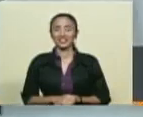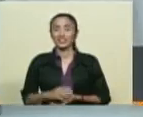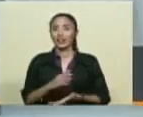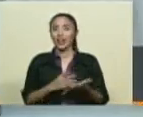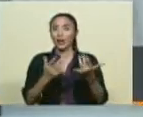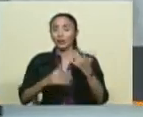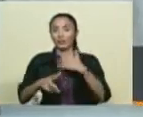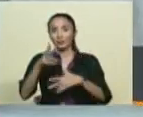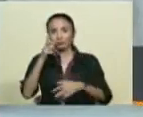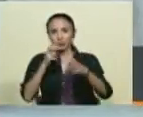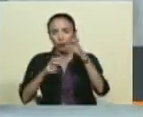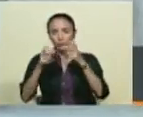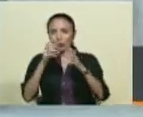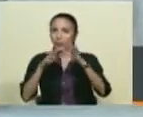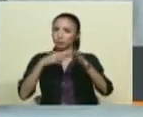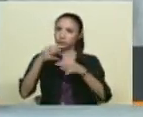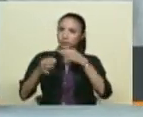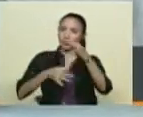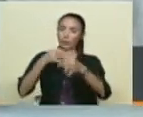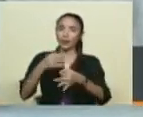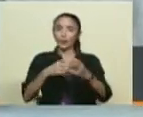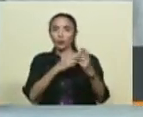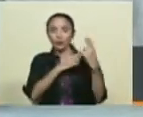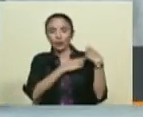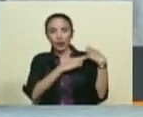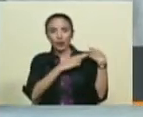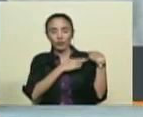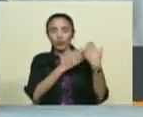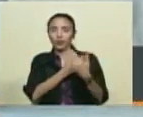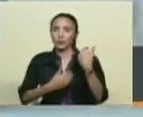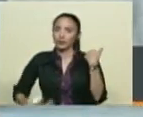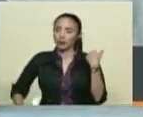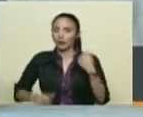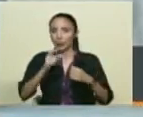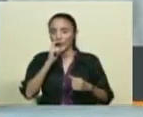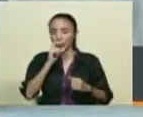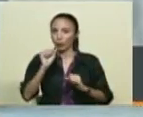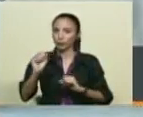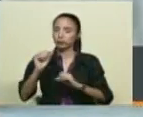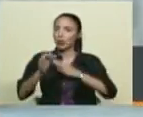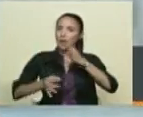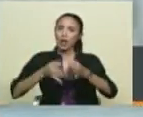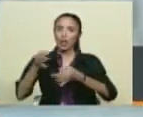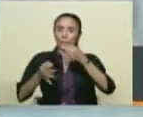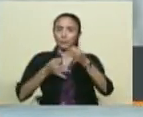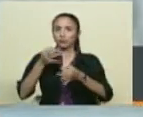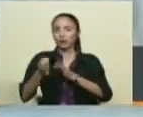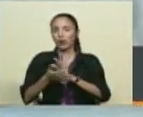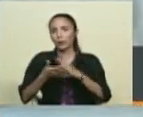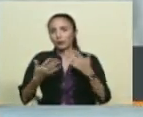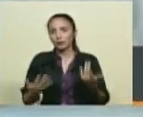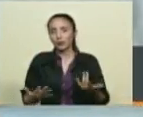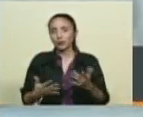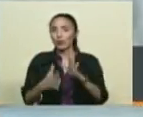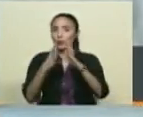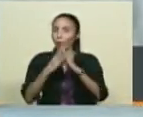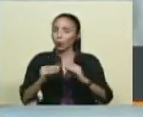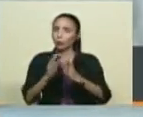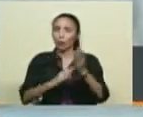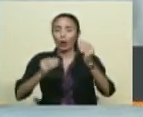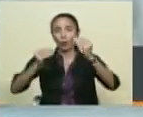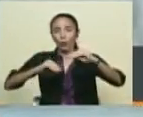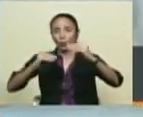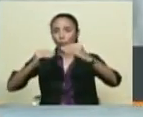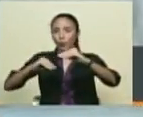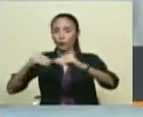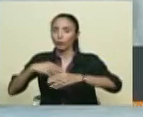Escuchaban entonces las palabras del jefe de Estado venezolano, Nicolás Maduro Moros, quien ha destacado y ha confirmado los grandes